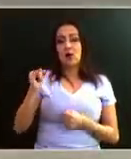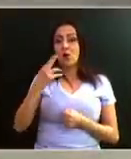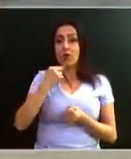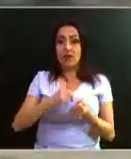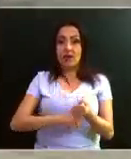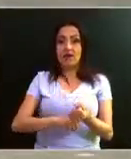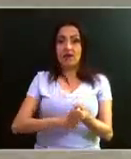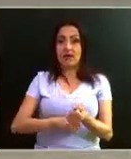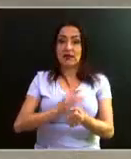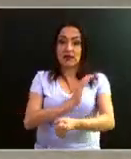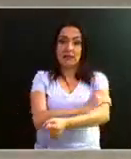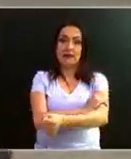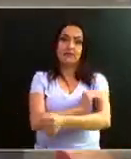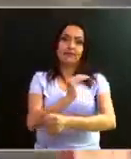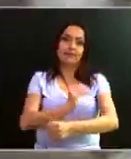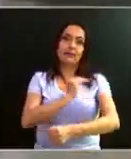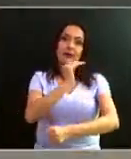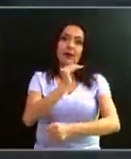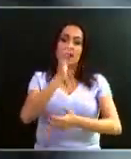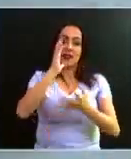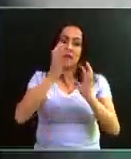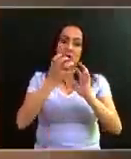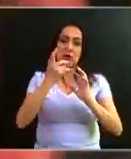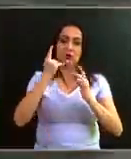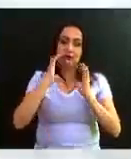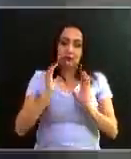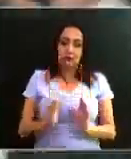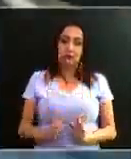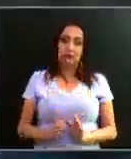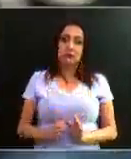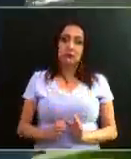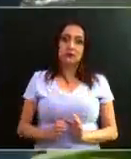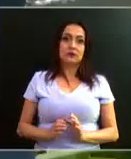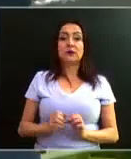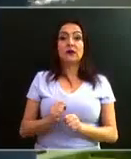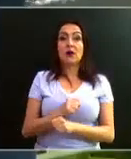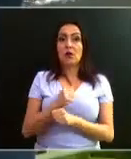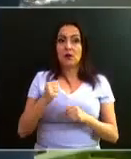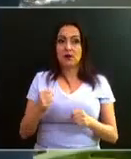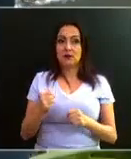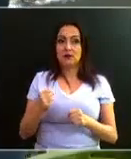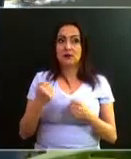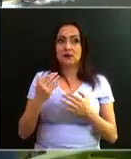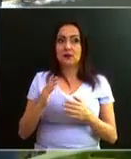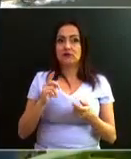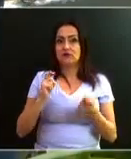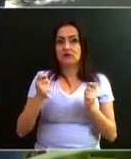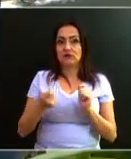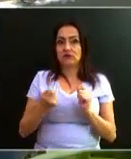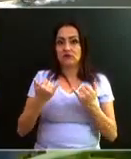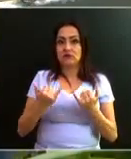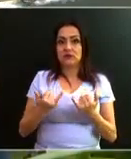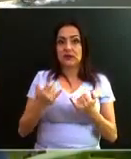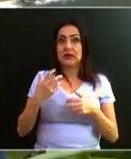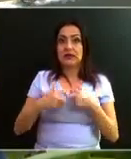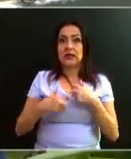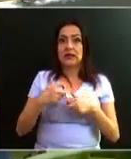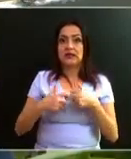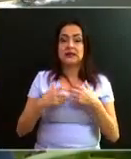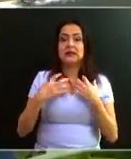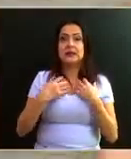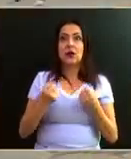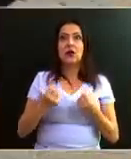diabetes, hipertensión arterial y trastornos metabólicos que hacen que la obesidad se haya convertido en una crisis de